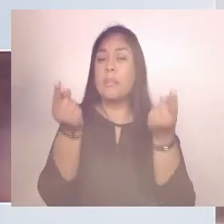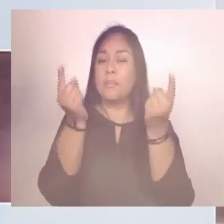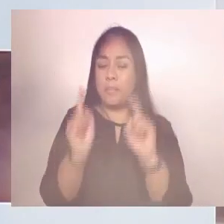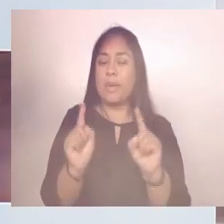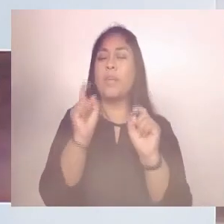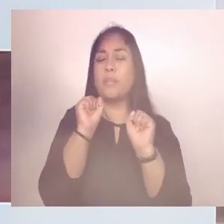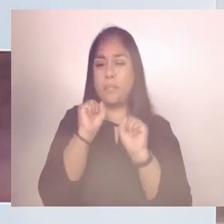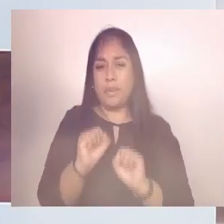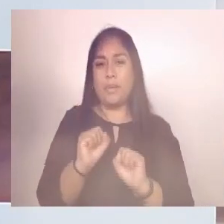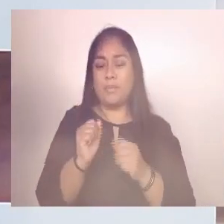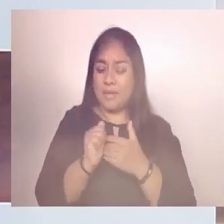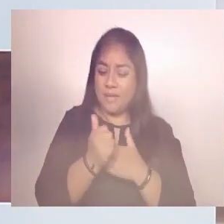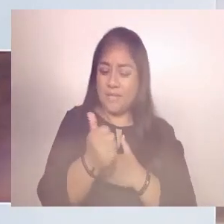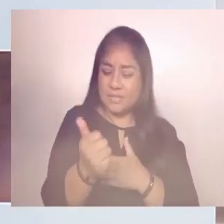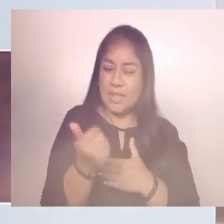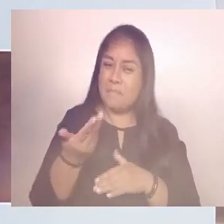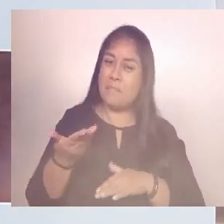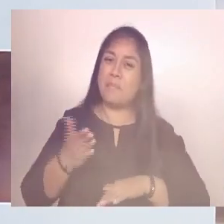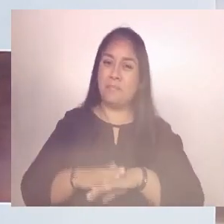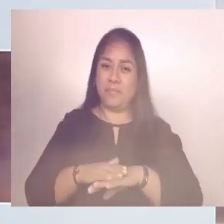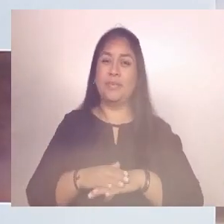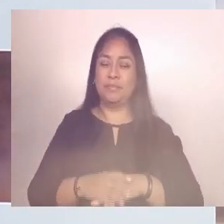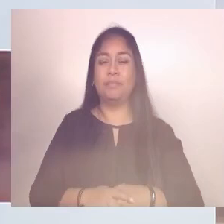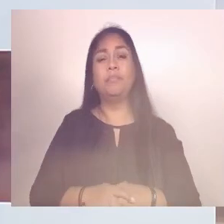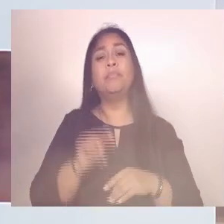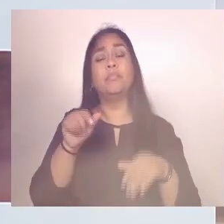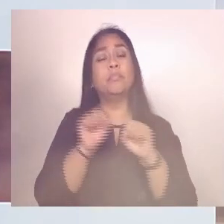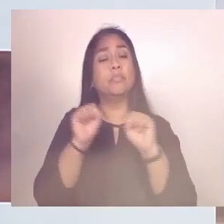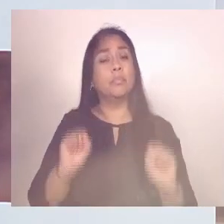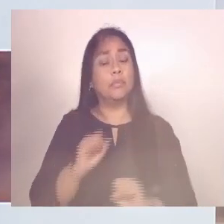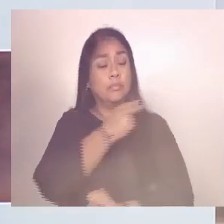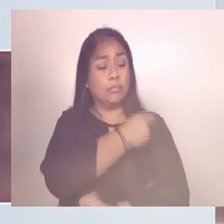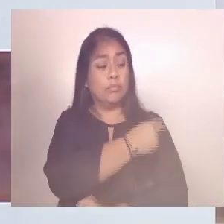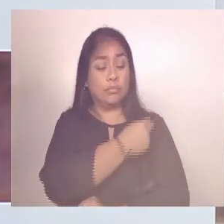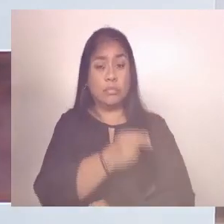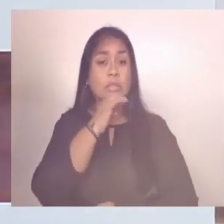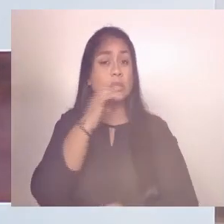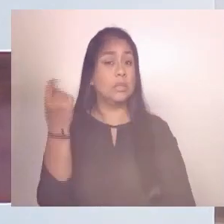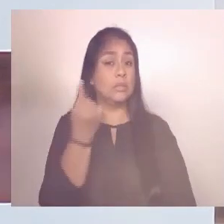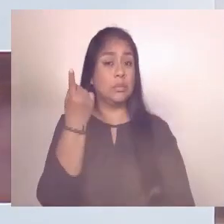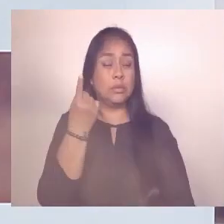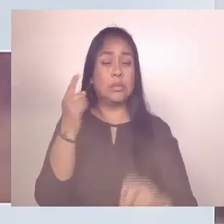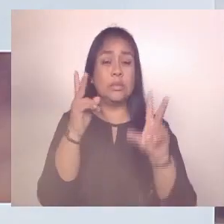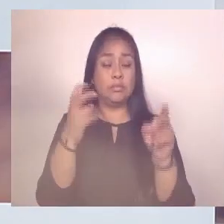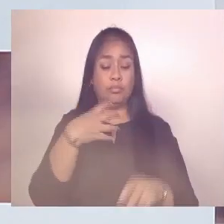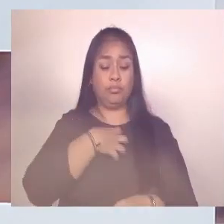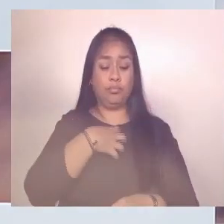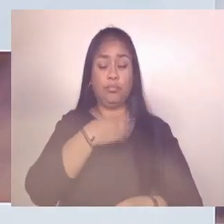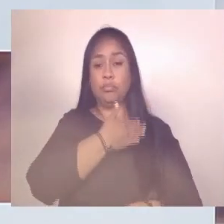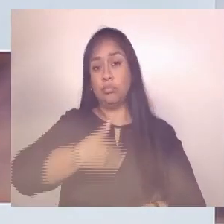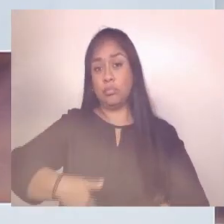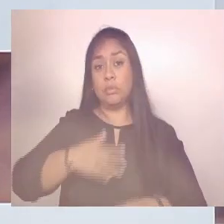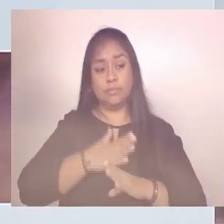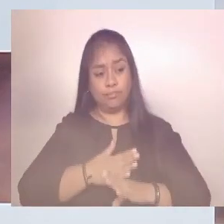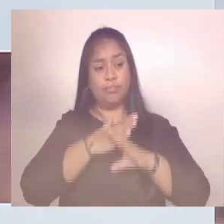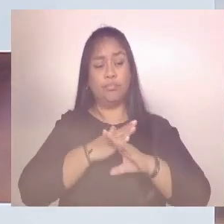podemos avanzar un poco más. El sistema hospitalario es parte fundamental del Estado y en cuanto a asegurar el